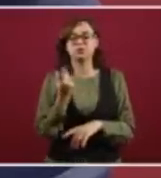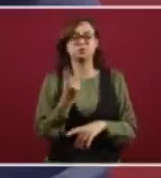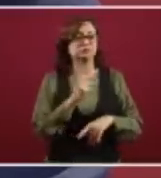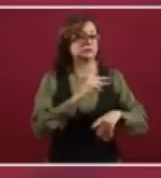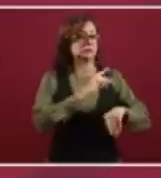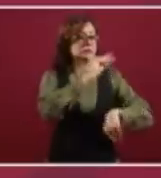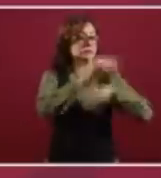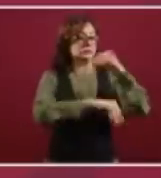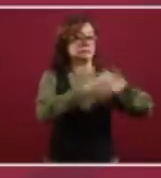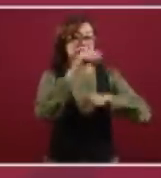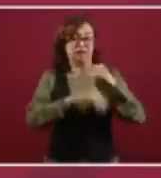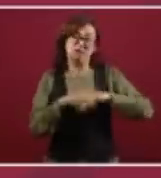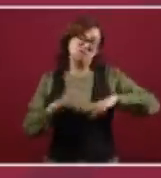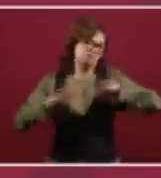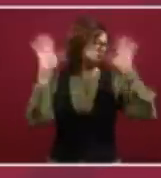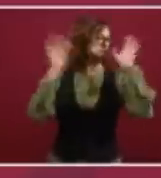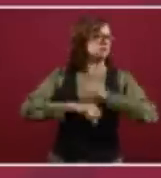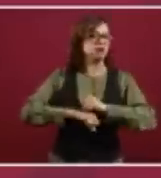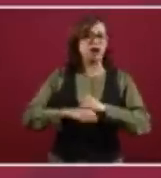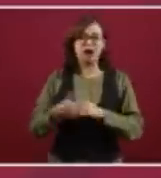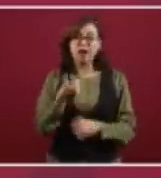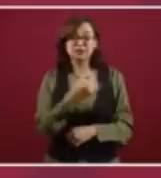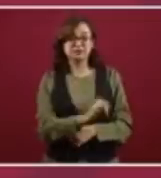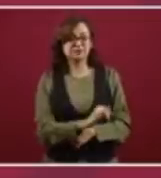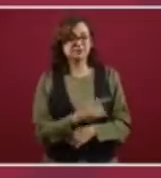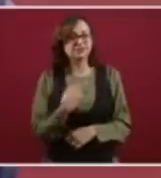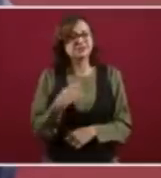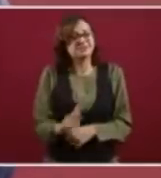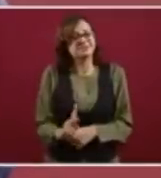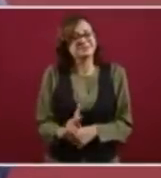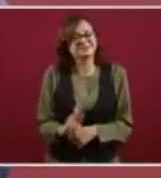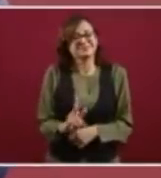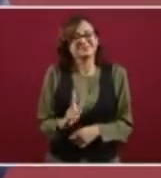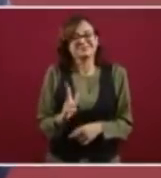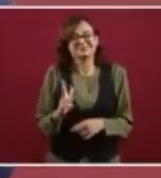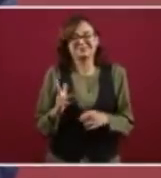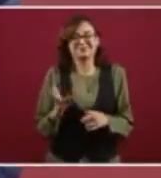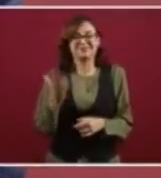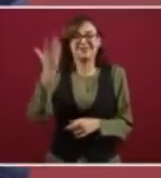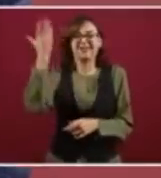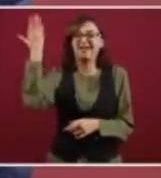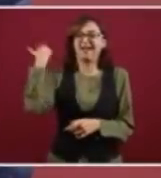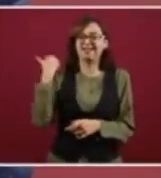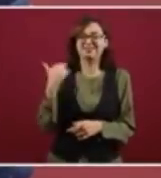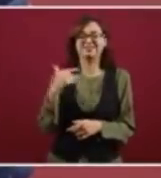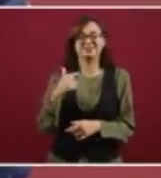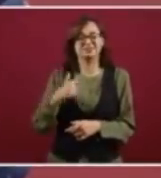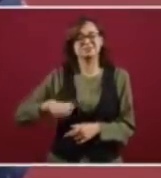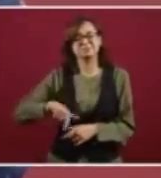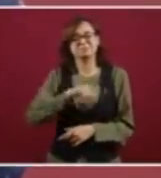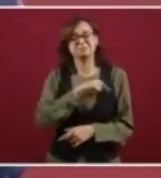obnubilan, pero dijimos, se va a responder